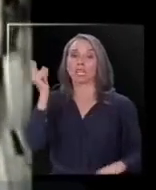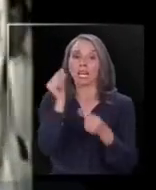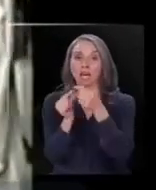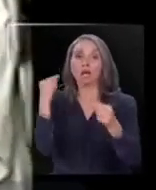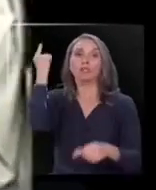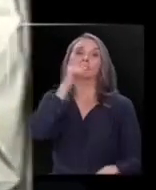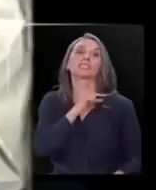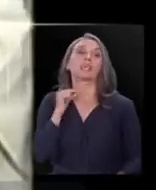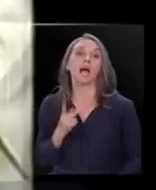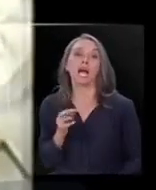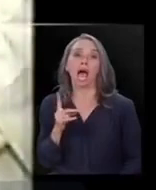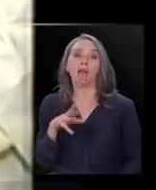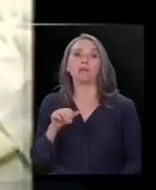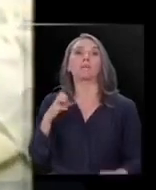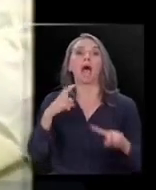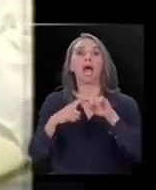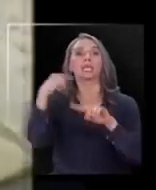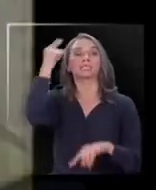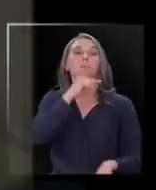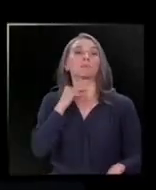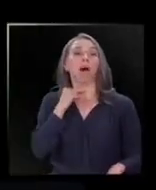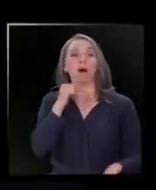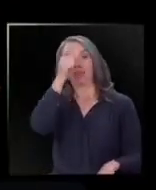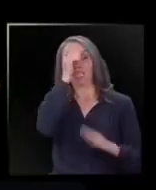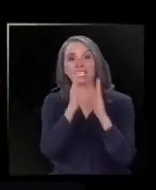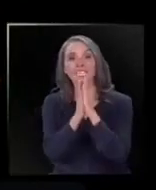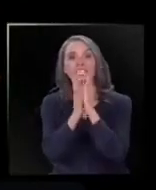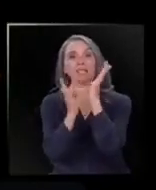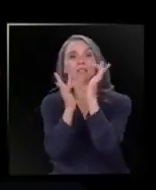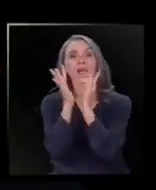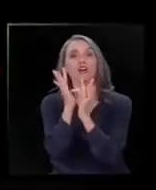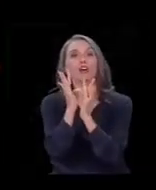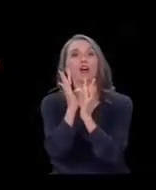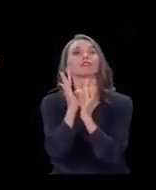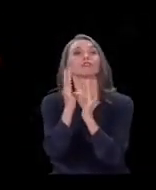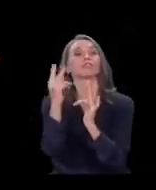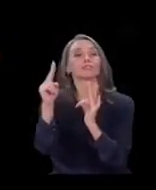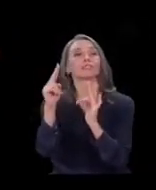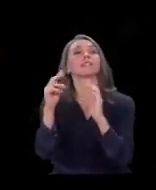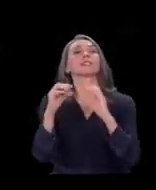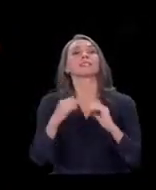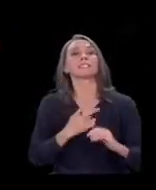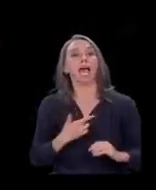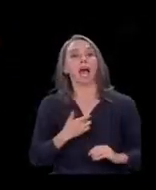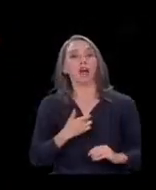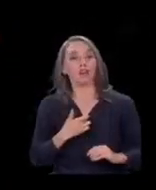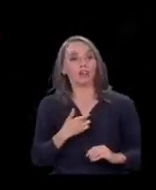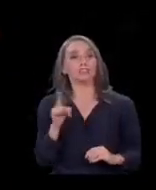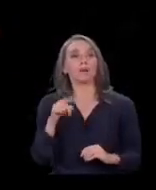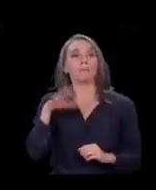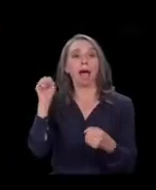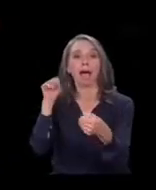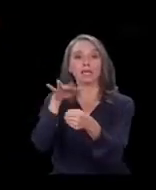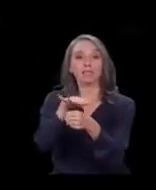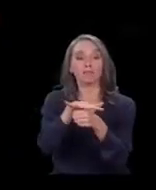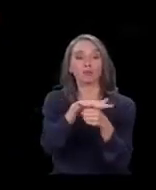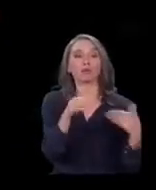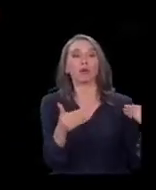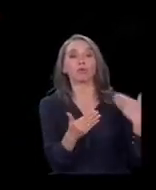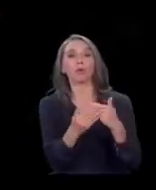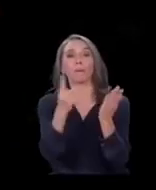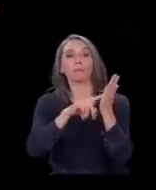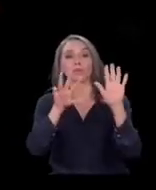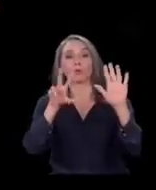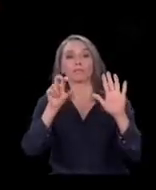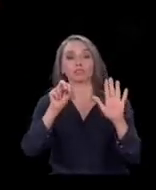Fernando Karadima es el expárroco de la Iglesia del Sagrado Corazón de Jesús, una de las más influyentes durante la década de los